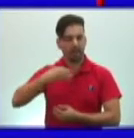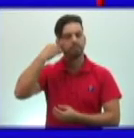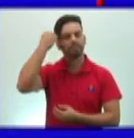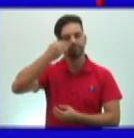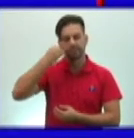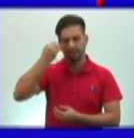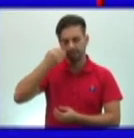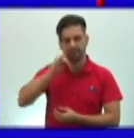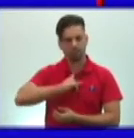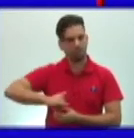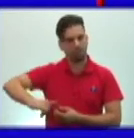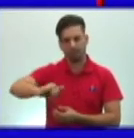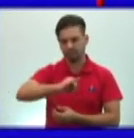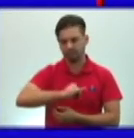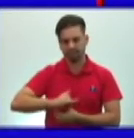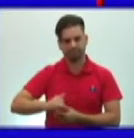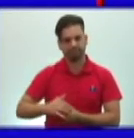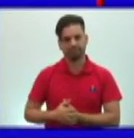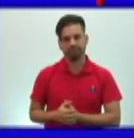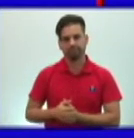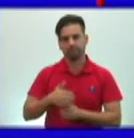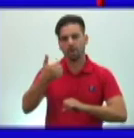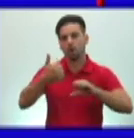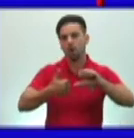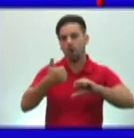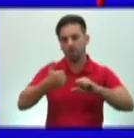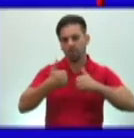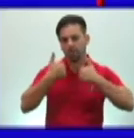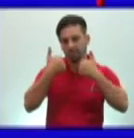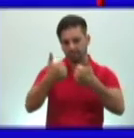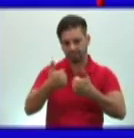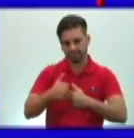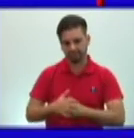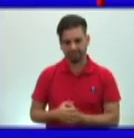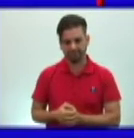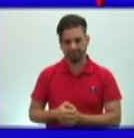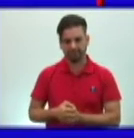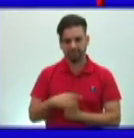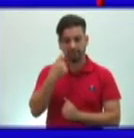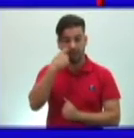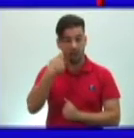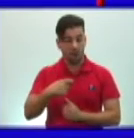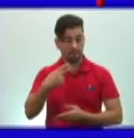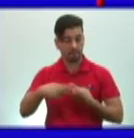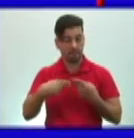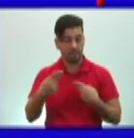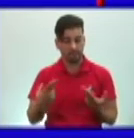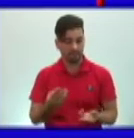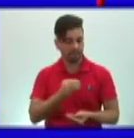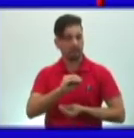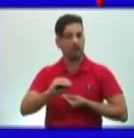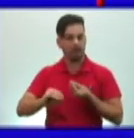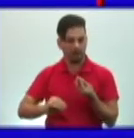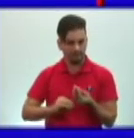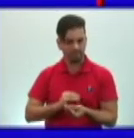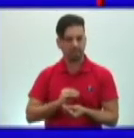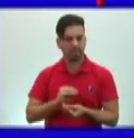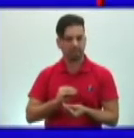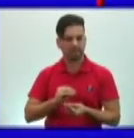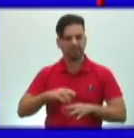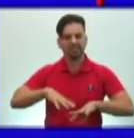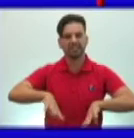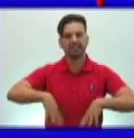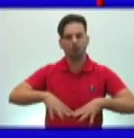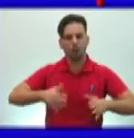que cambien nuestros pensamientos, nuestros comportamientos. El hombre hace que cambie las circunstancias. Por lo tanto, eso es una idea esencial que